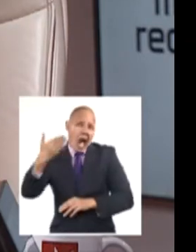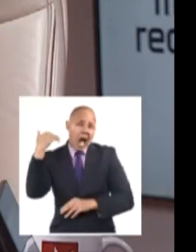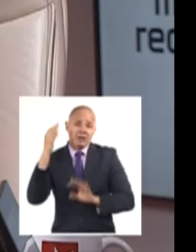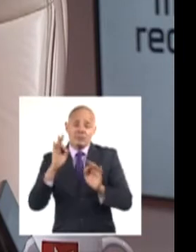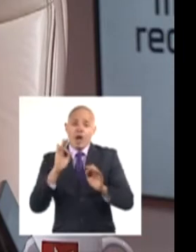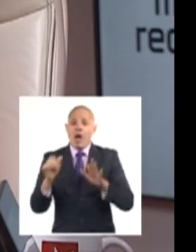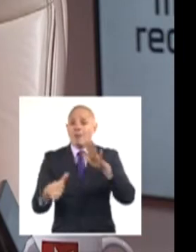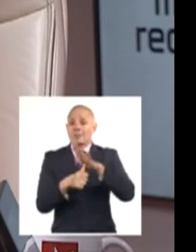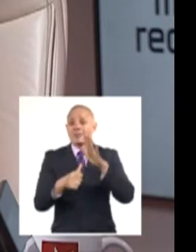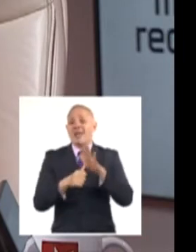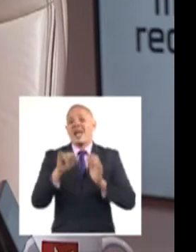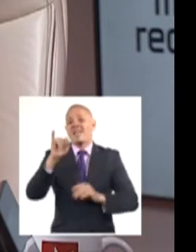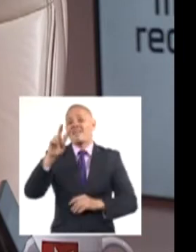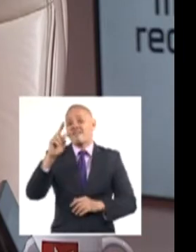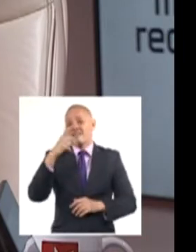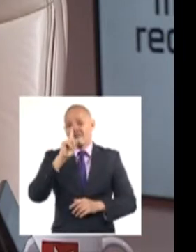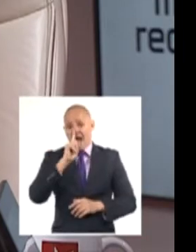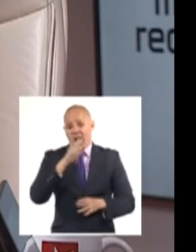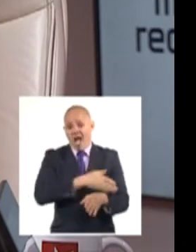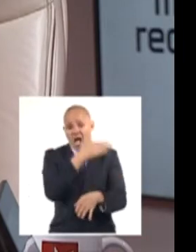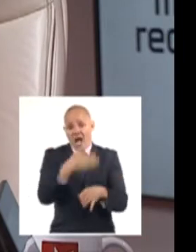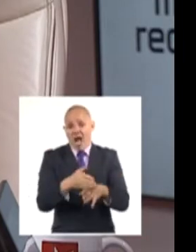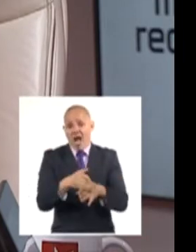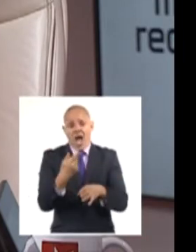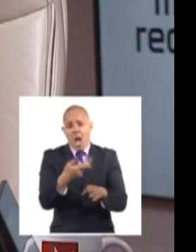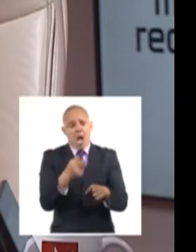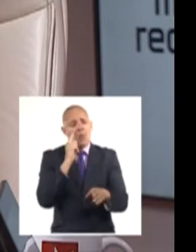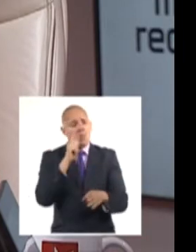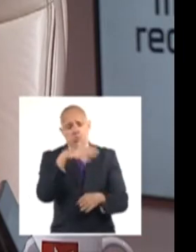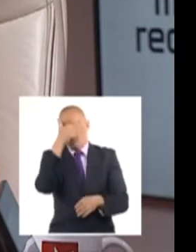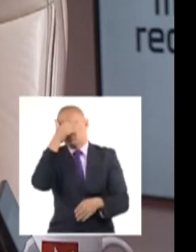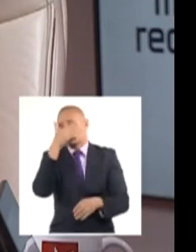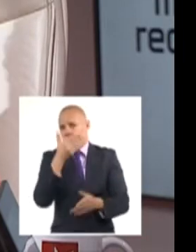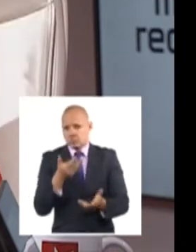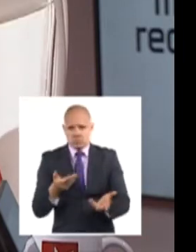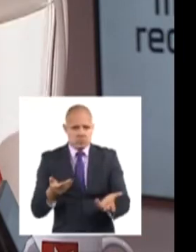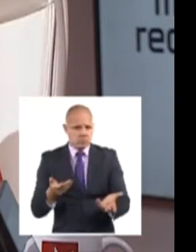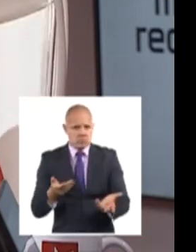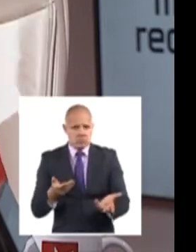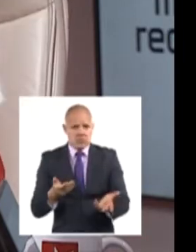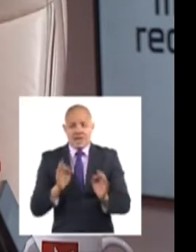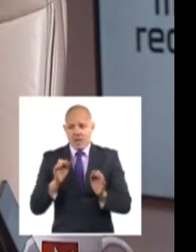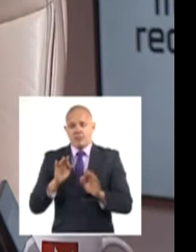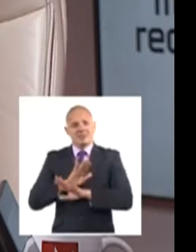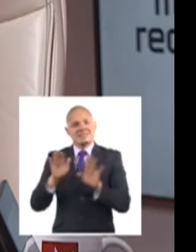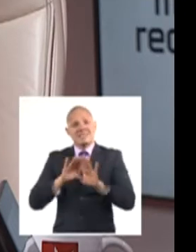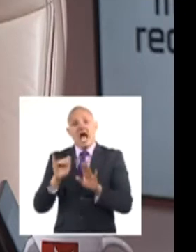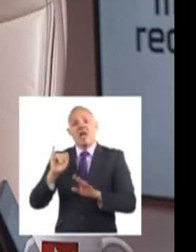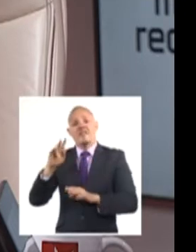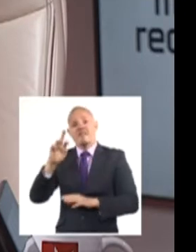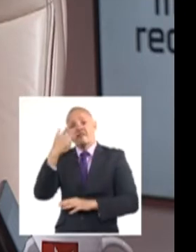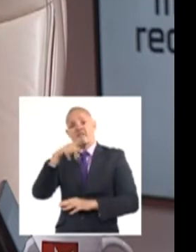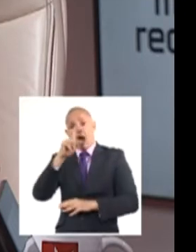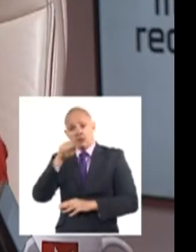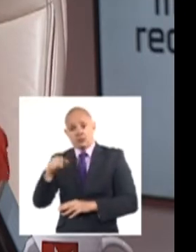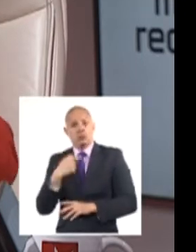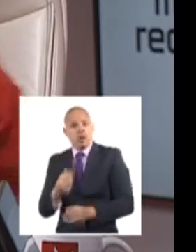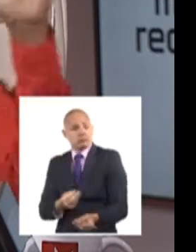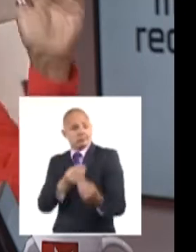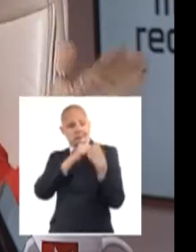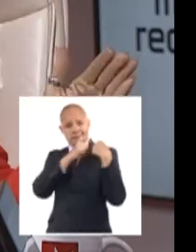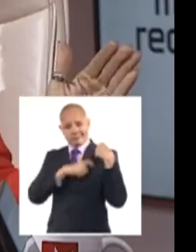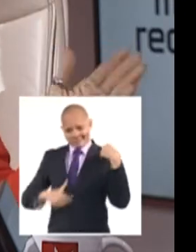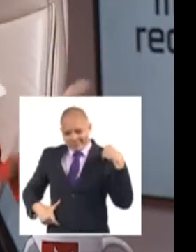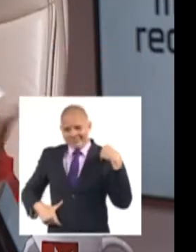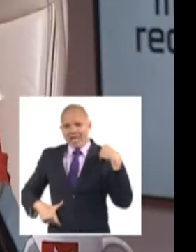fue el que al que le tocó esto implementar acuerdos que tienen nivel